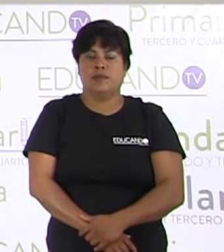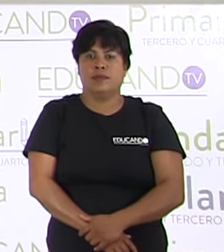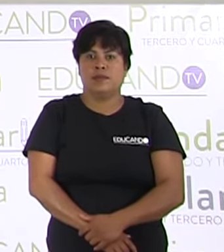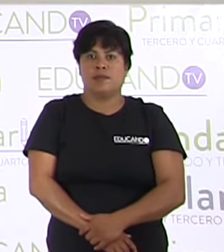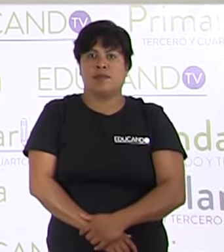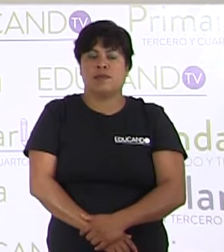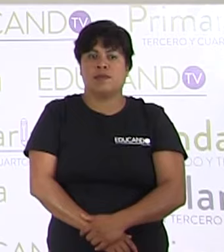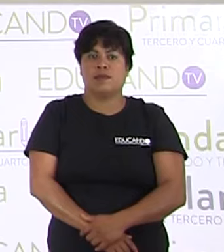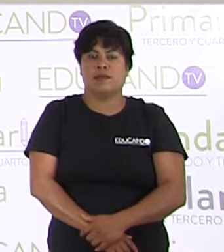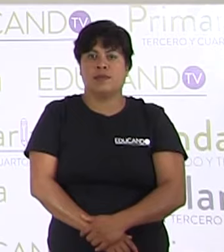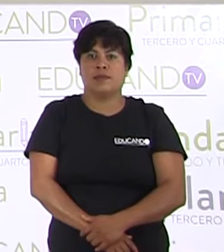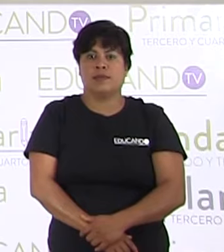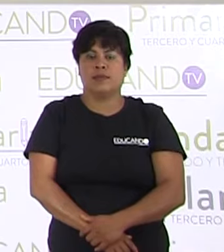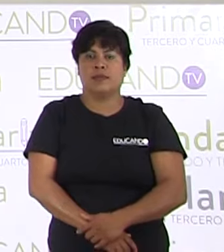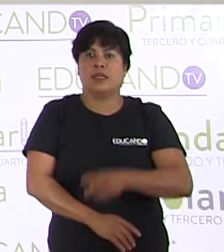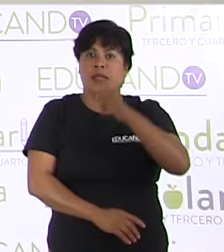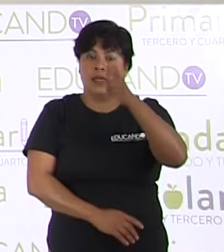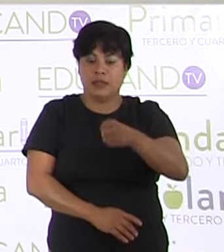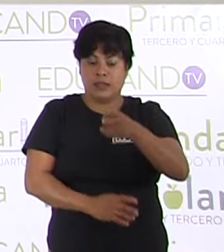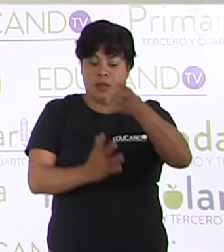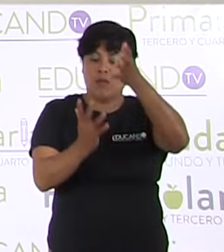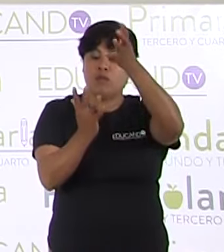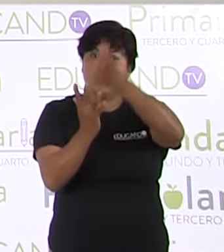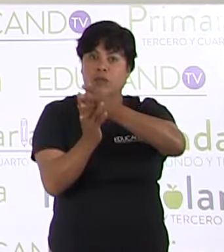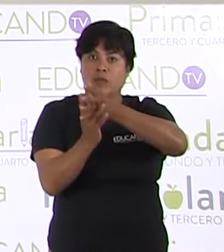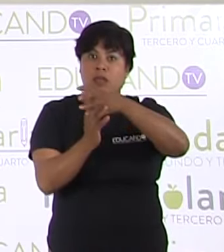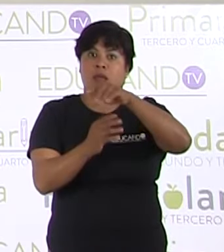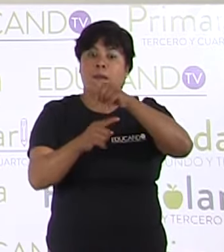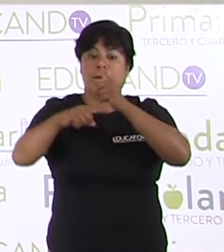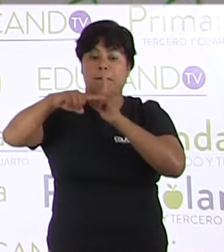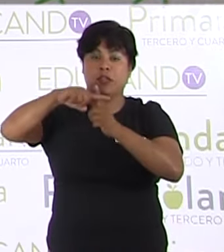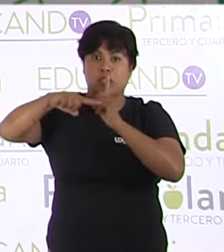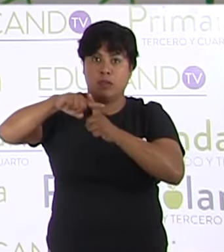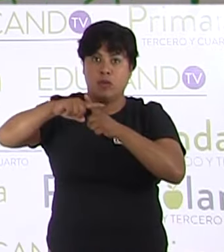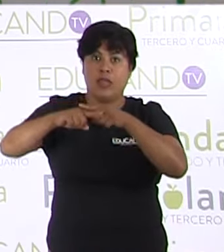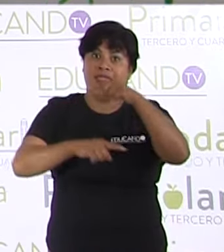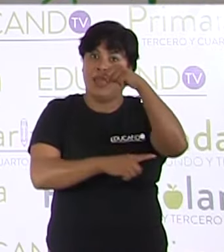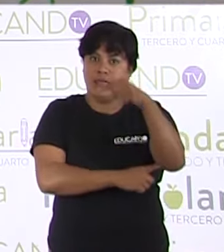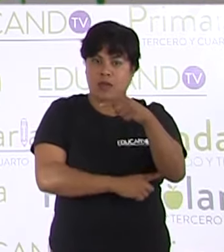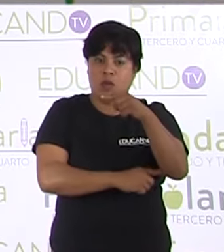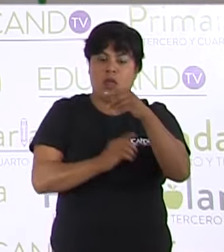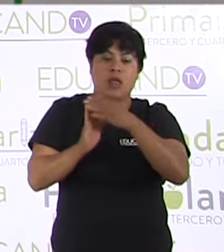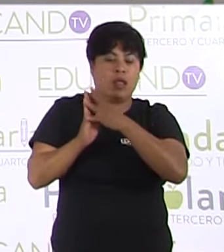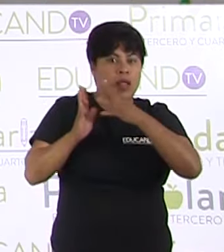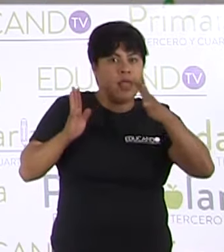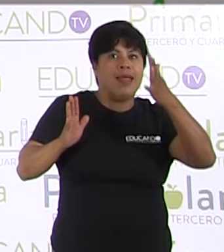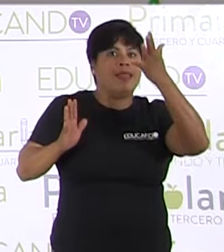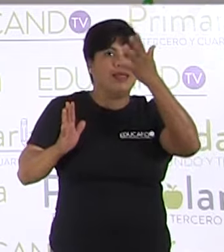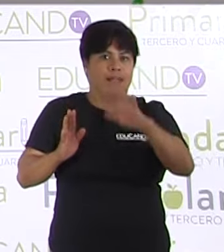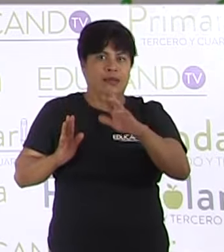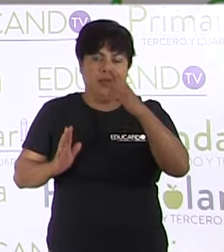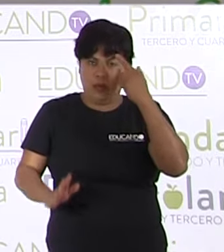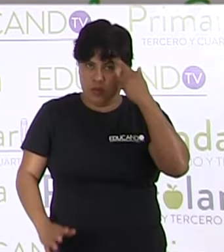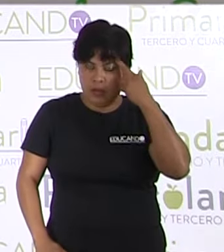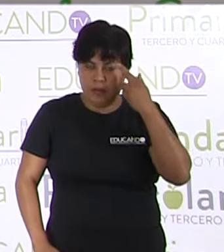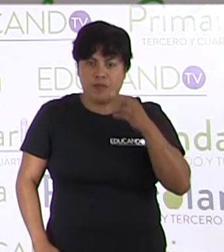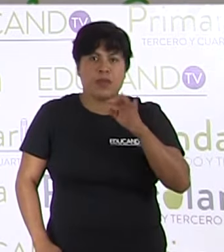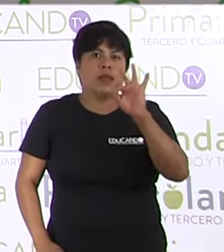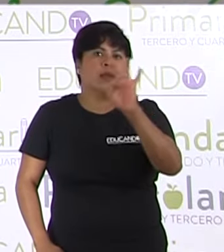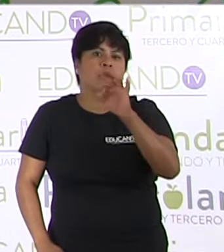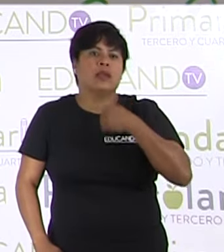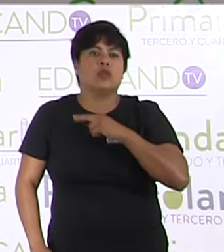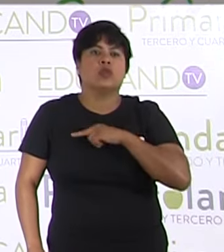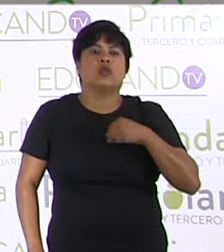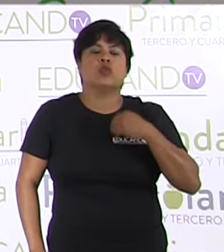entero está dividido positivo y negativo hasta en 10 partes de acuerdo Entonces si queremos por